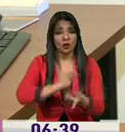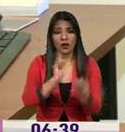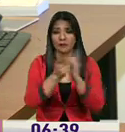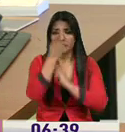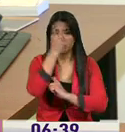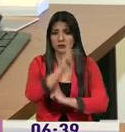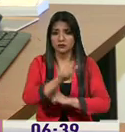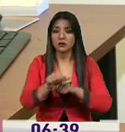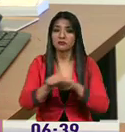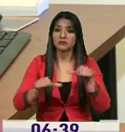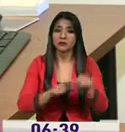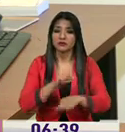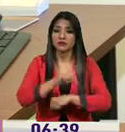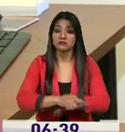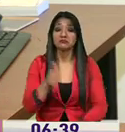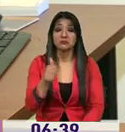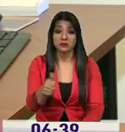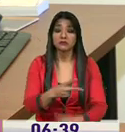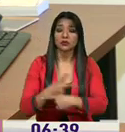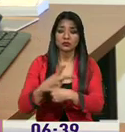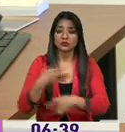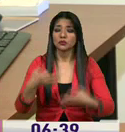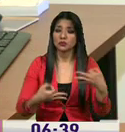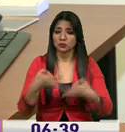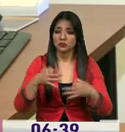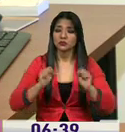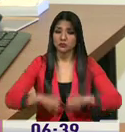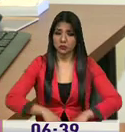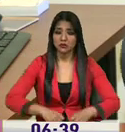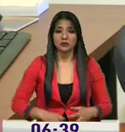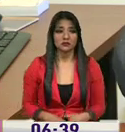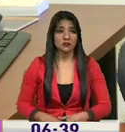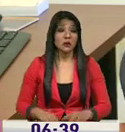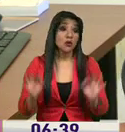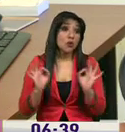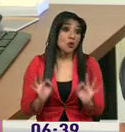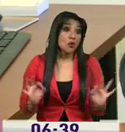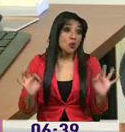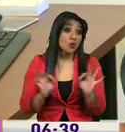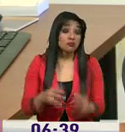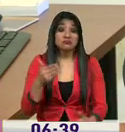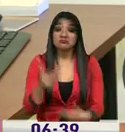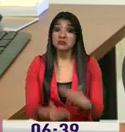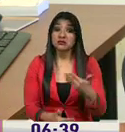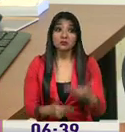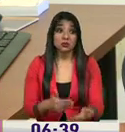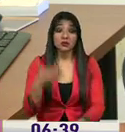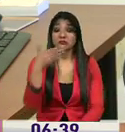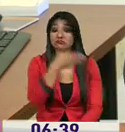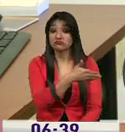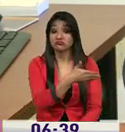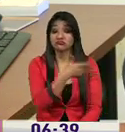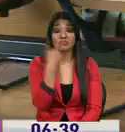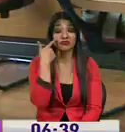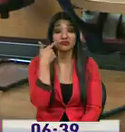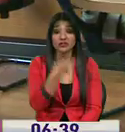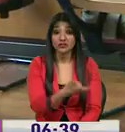ámbito administrativo ante el propio Consejo de la Judicatura o incluso posteriormente en el ámbito